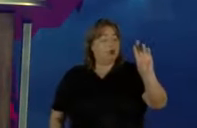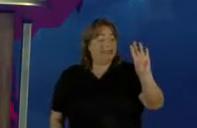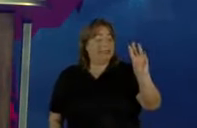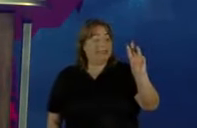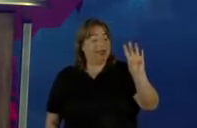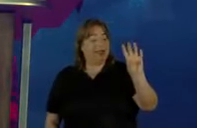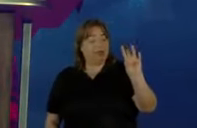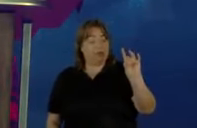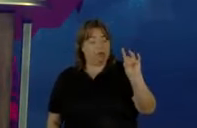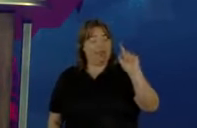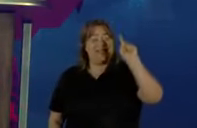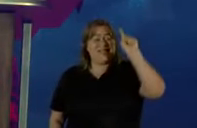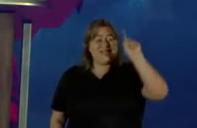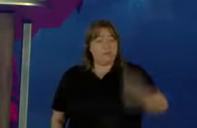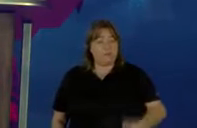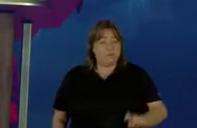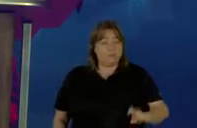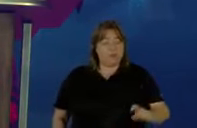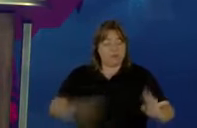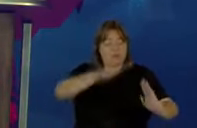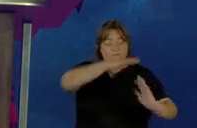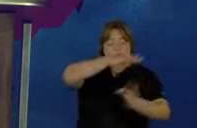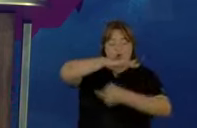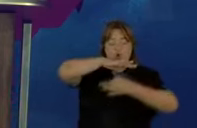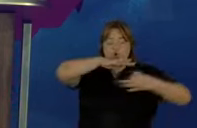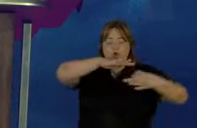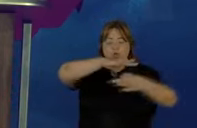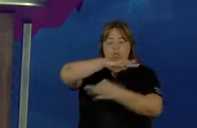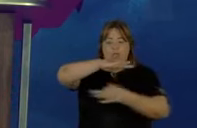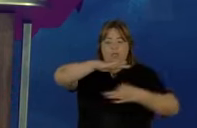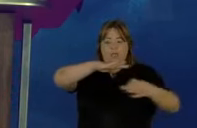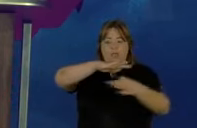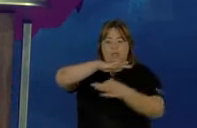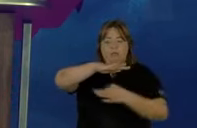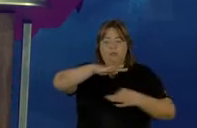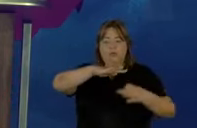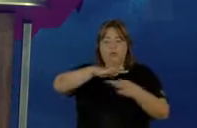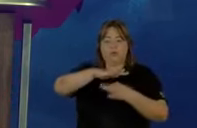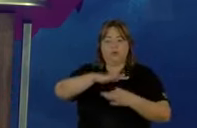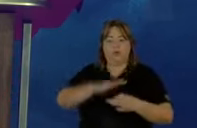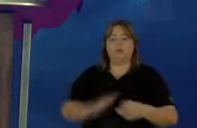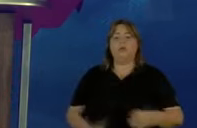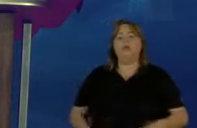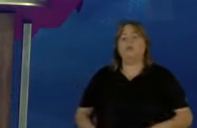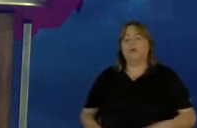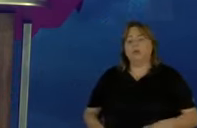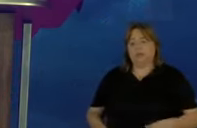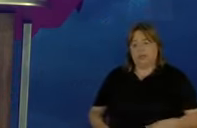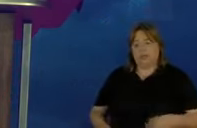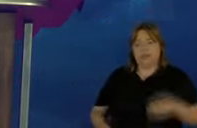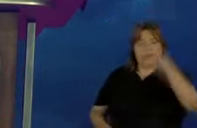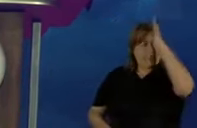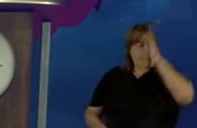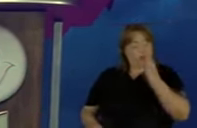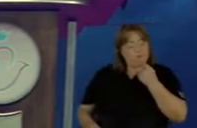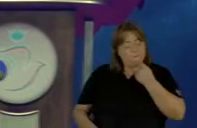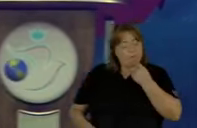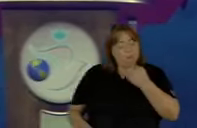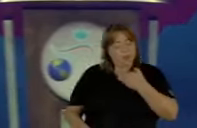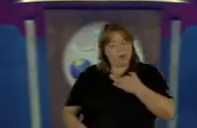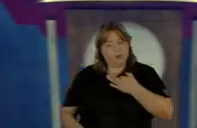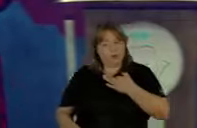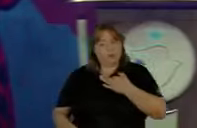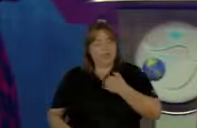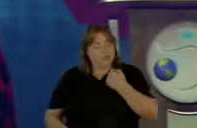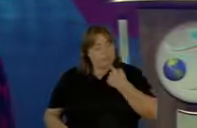estos fundamentos para compartir una enseñanza muy linda. Que el Señor me habló de esta palabra y decía,